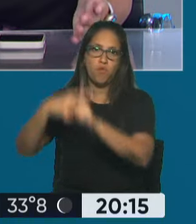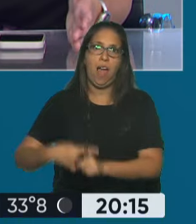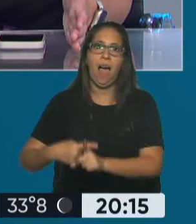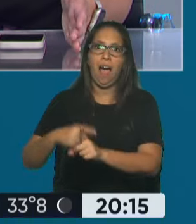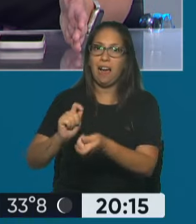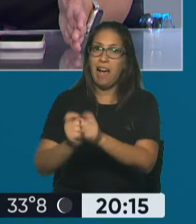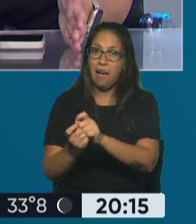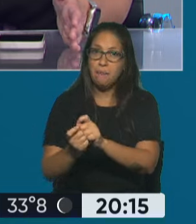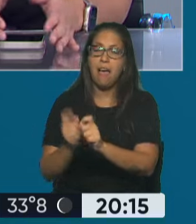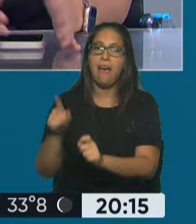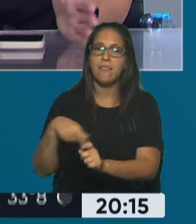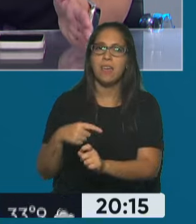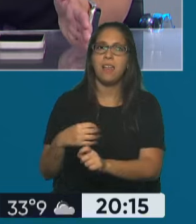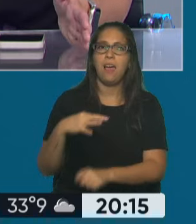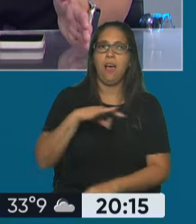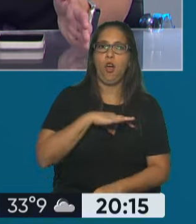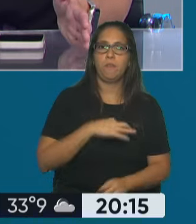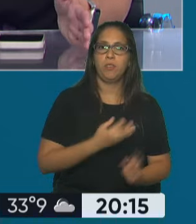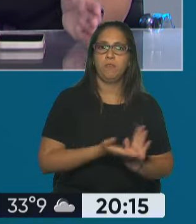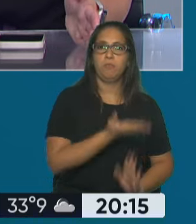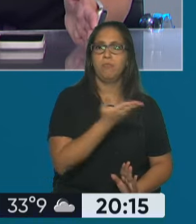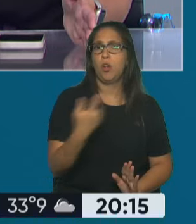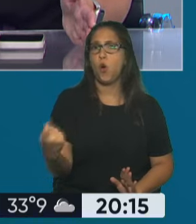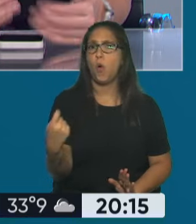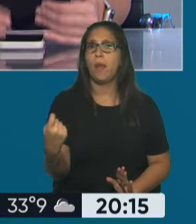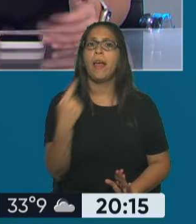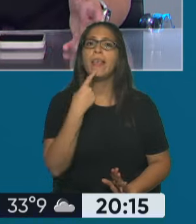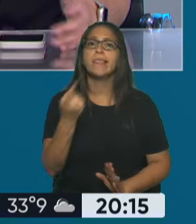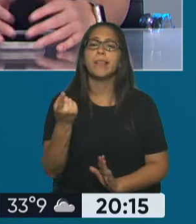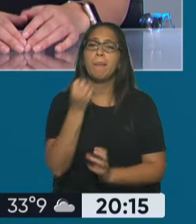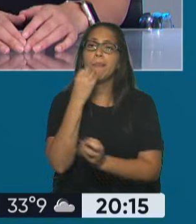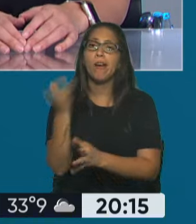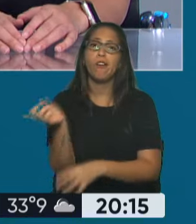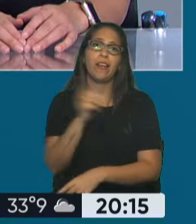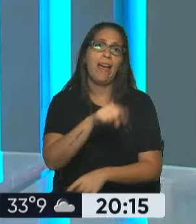asegura que, a pesar del cambio, los jubilados estarían en una mejor condición de la que están ahora. Bien.